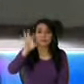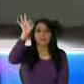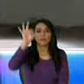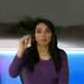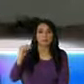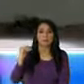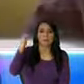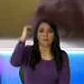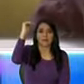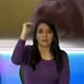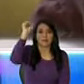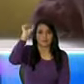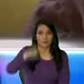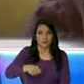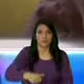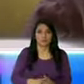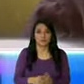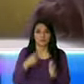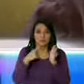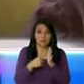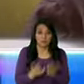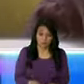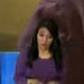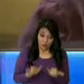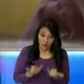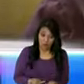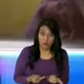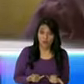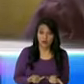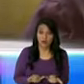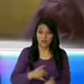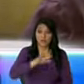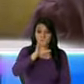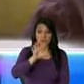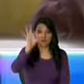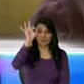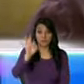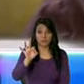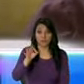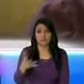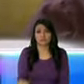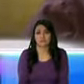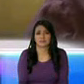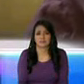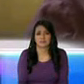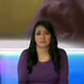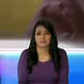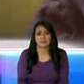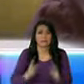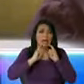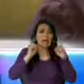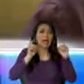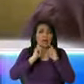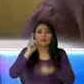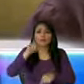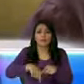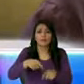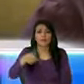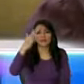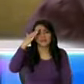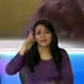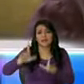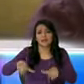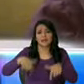de la votación. Si este rato tenían que llegar al 50%, nadie hubiera protestado, todos sabían que Lenín Moreno y